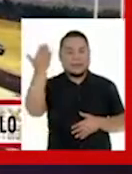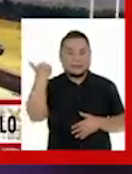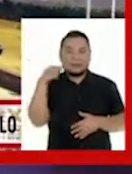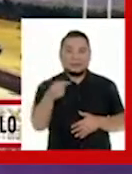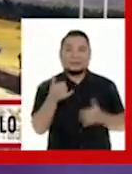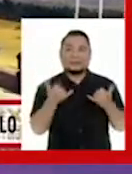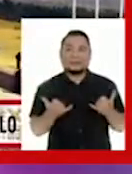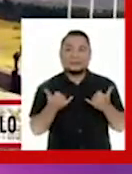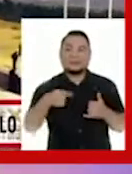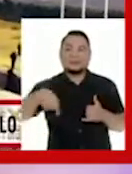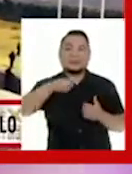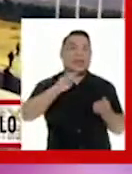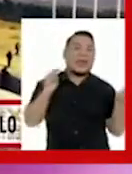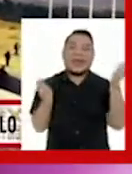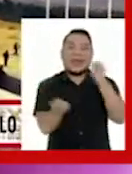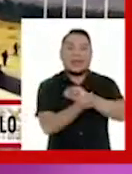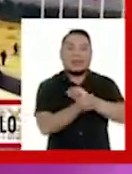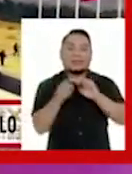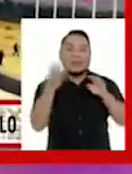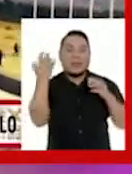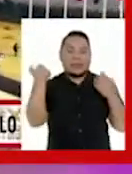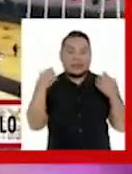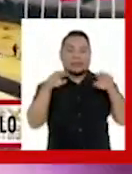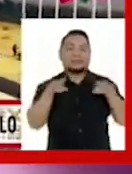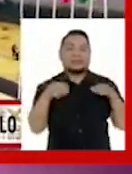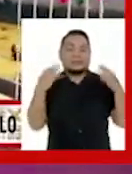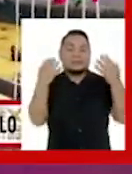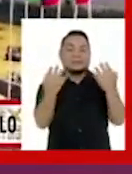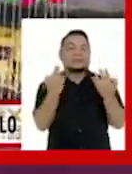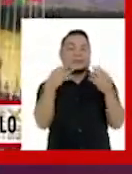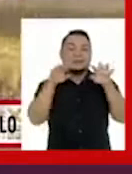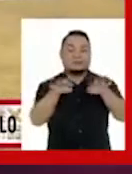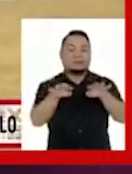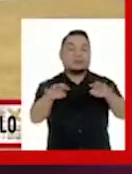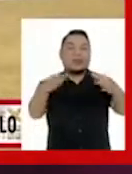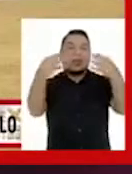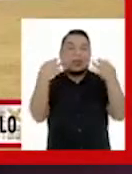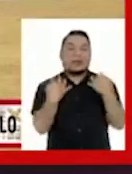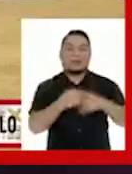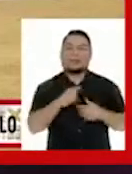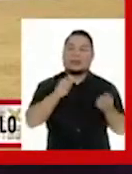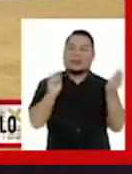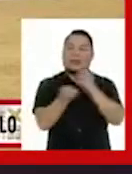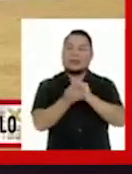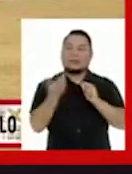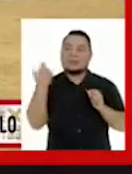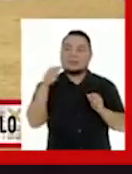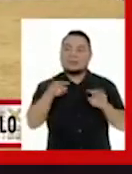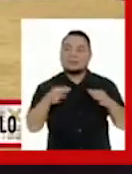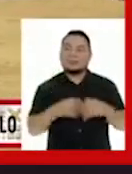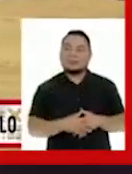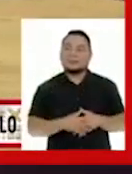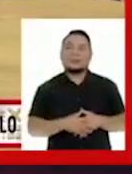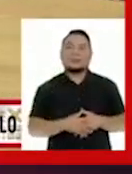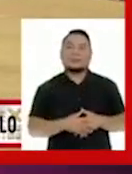en Perú durante 40 años, hoy día podemos decir con toda certeza después de los dos discursos y del nombramiento del primer gabinete,